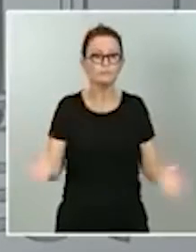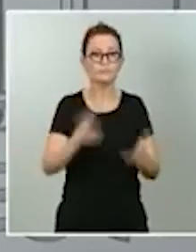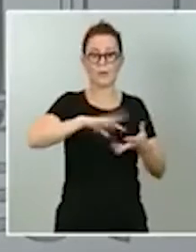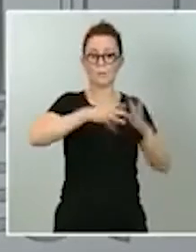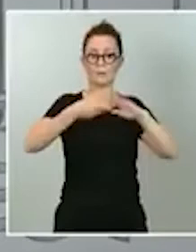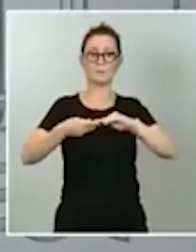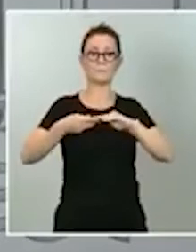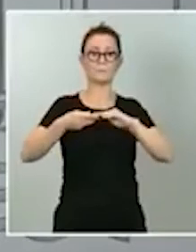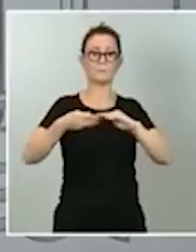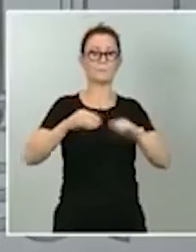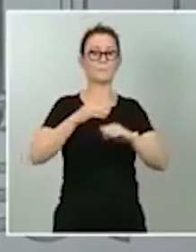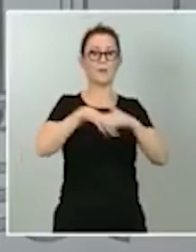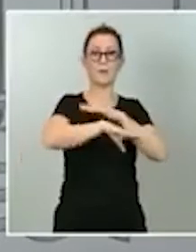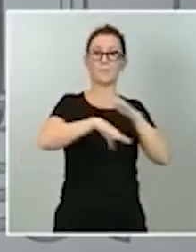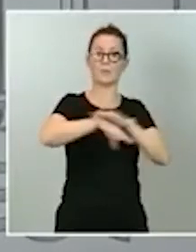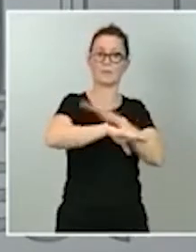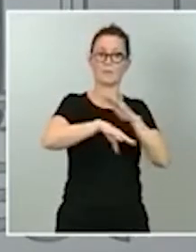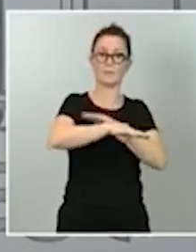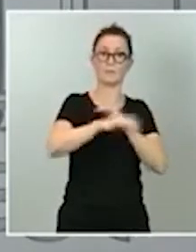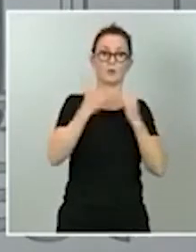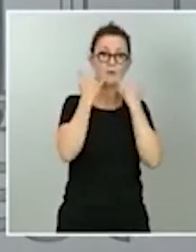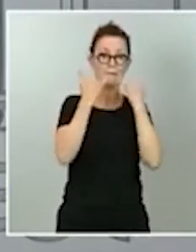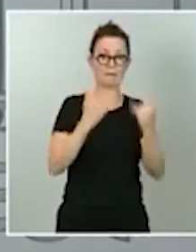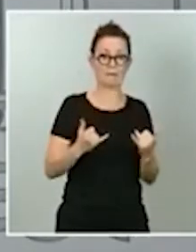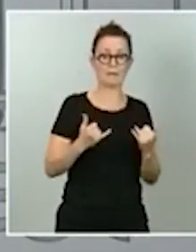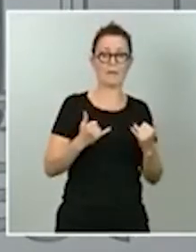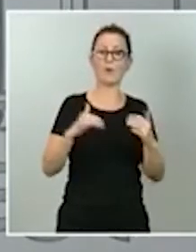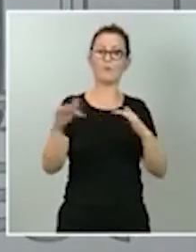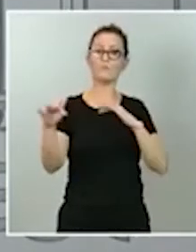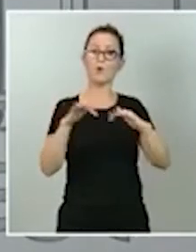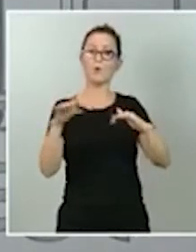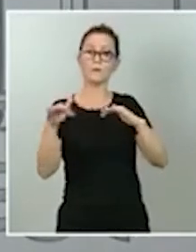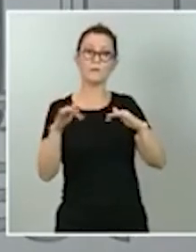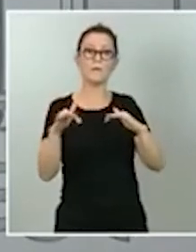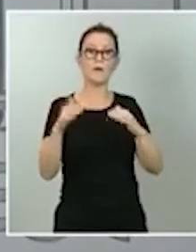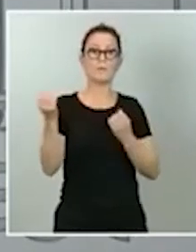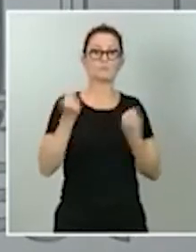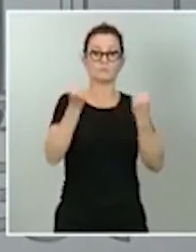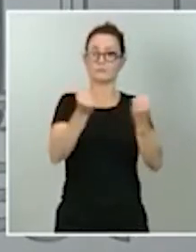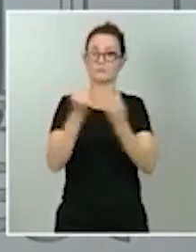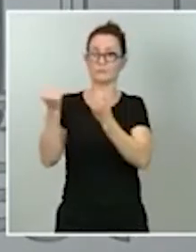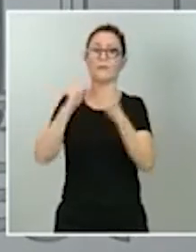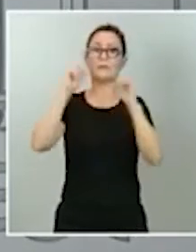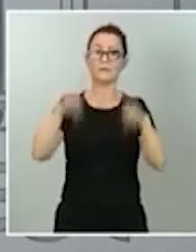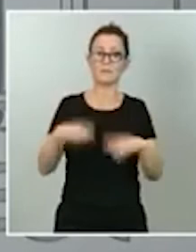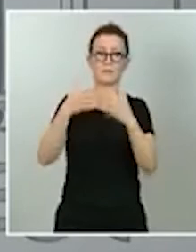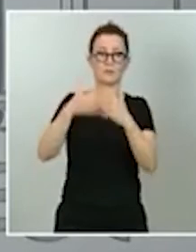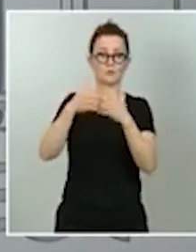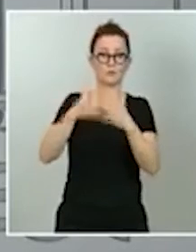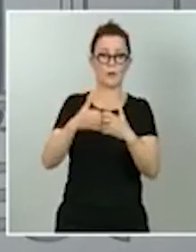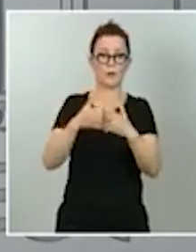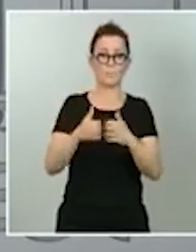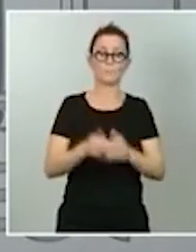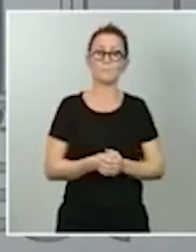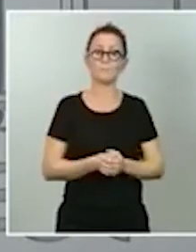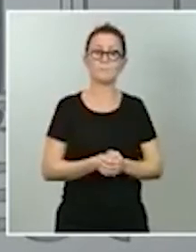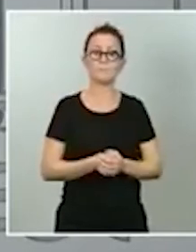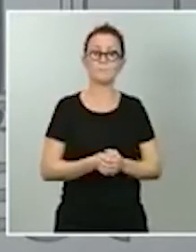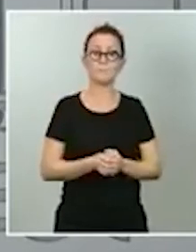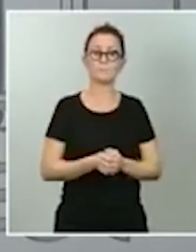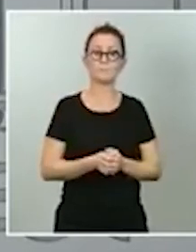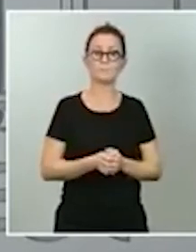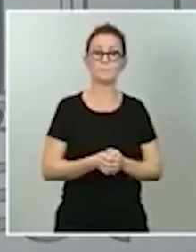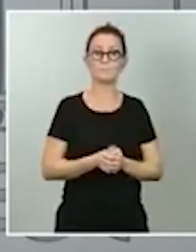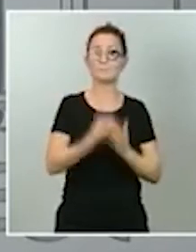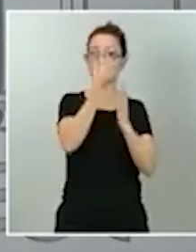almacenamiento perdón de energía de movilidad o de uso industrial es el despliegue que plantea esta hoja de ruta cuyo detalle les